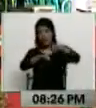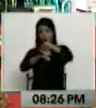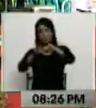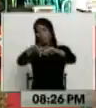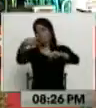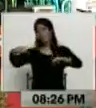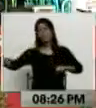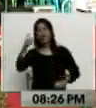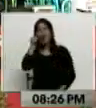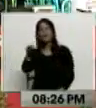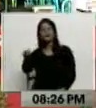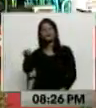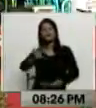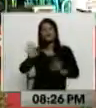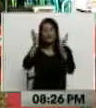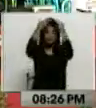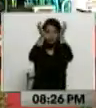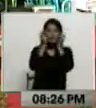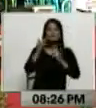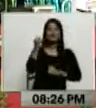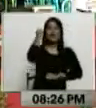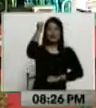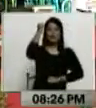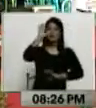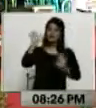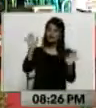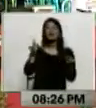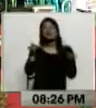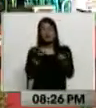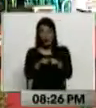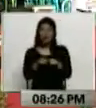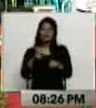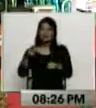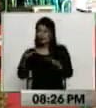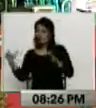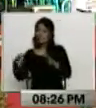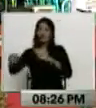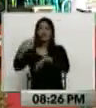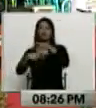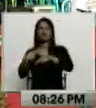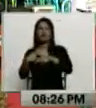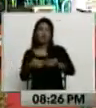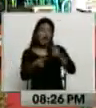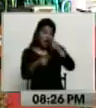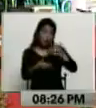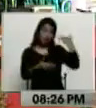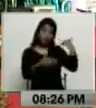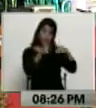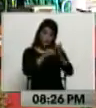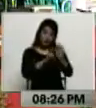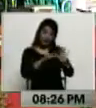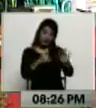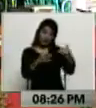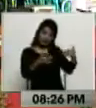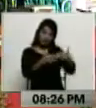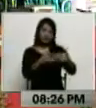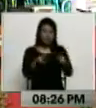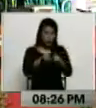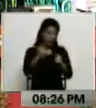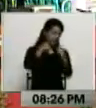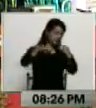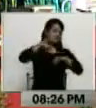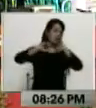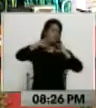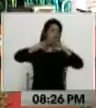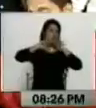igualito nosotros en el 2016 estuvimos í en la cuerda pasando golpe 2017 tiene que ser contragolpe nuestro de contraataque